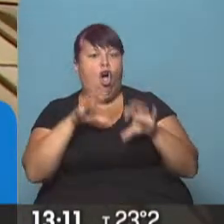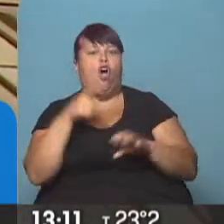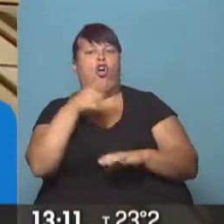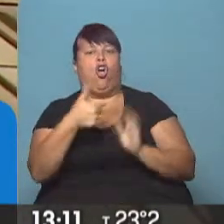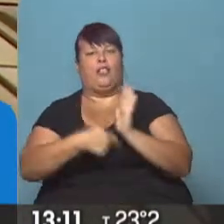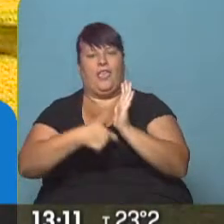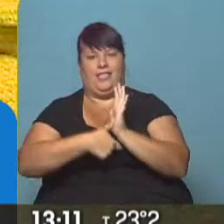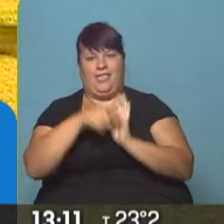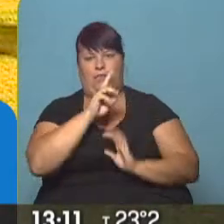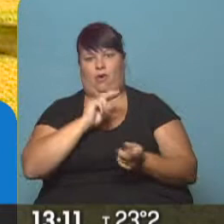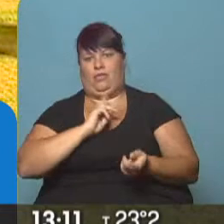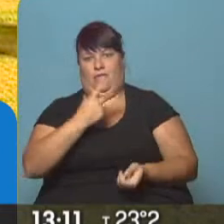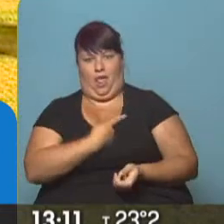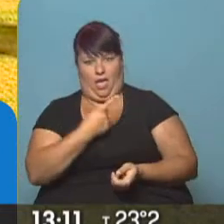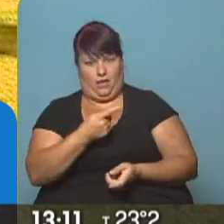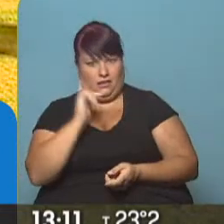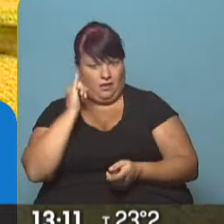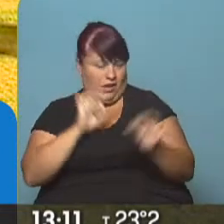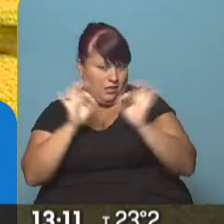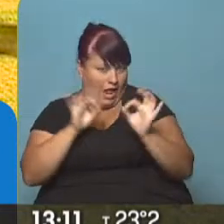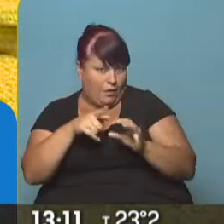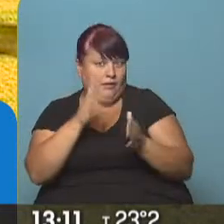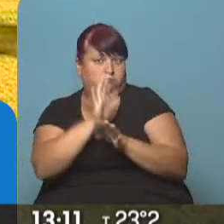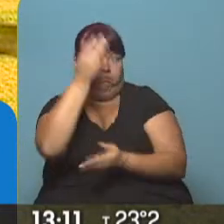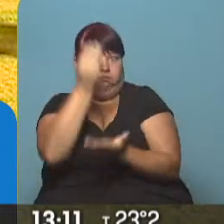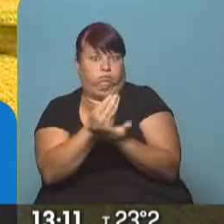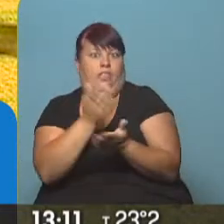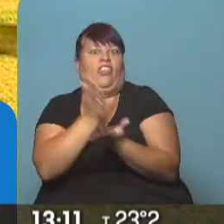odio a la identidad de género de Diana y por su calidad de referente de derechos humanos.